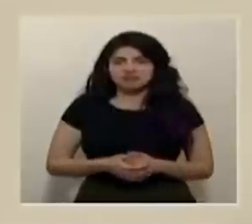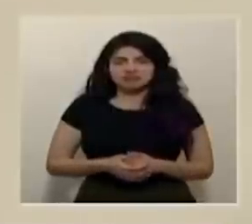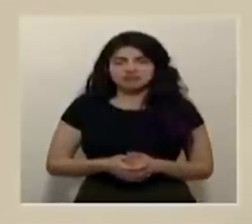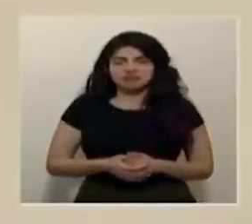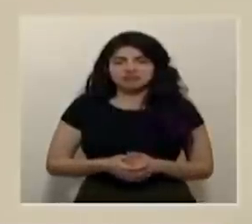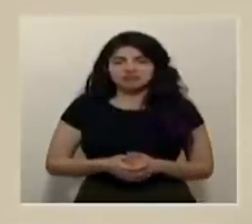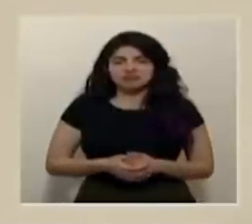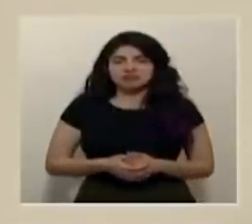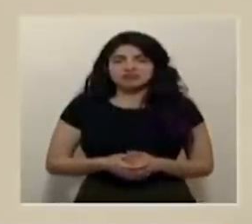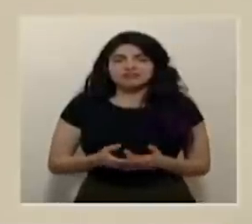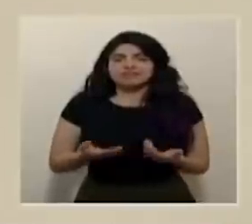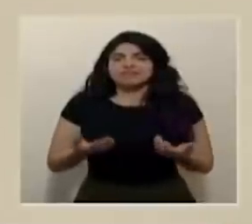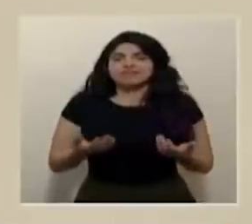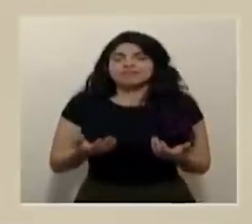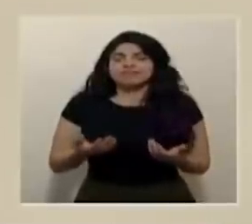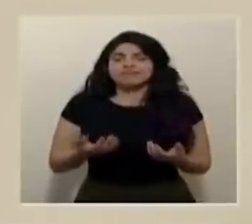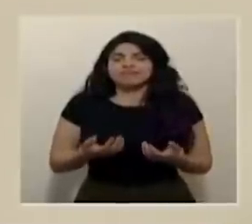no